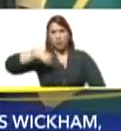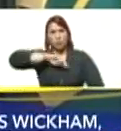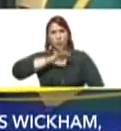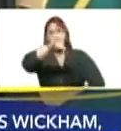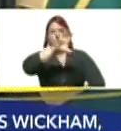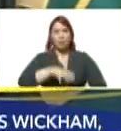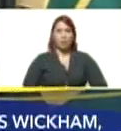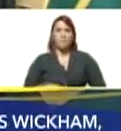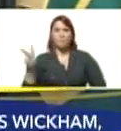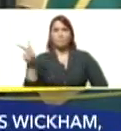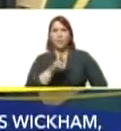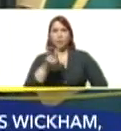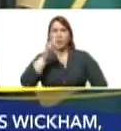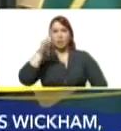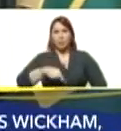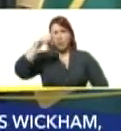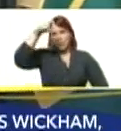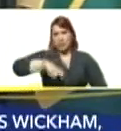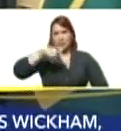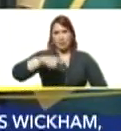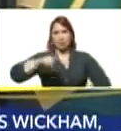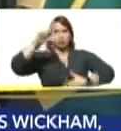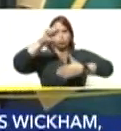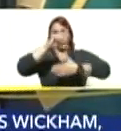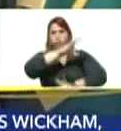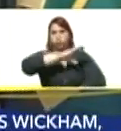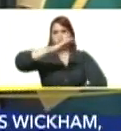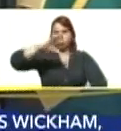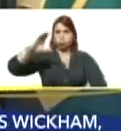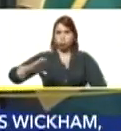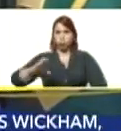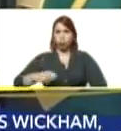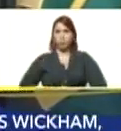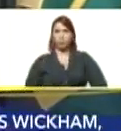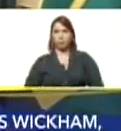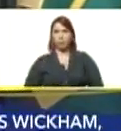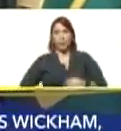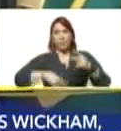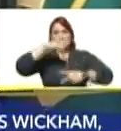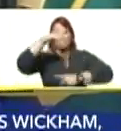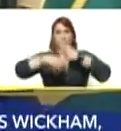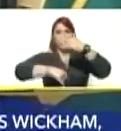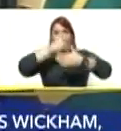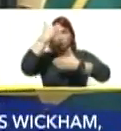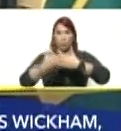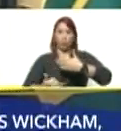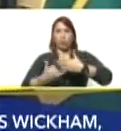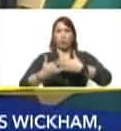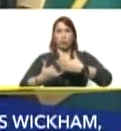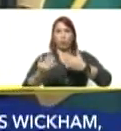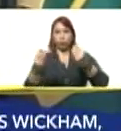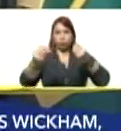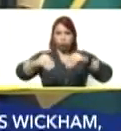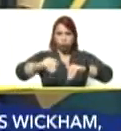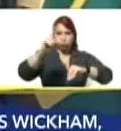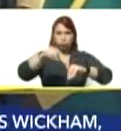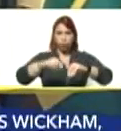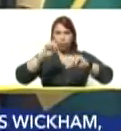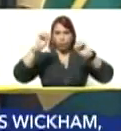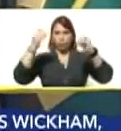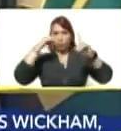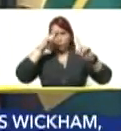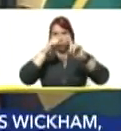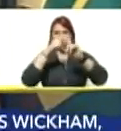patria Venezuela y que necesita América Latina y el Caribe en los planes y proyectos de cooperación, de logros en